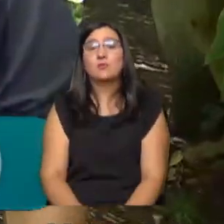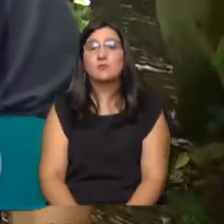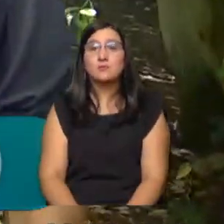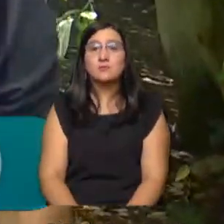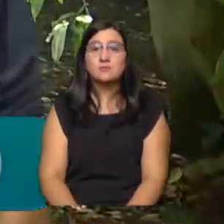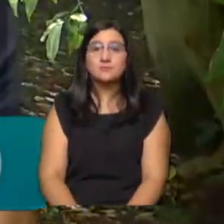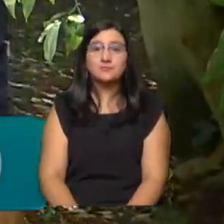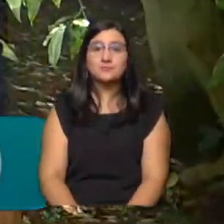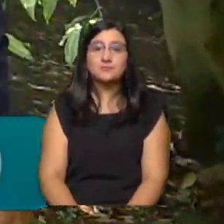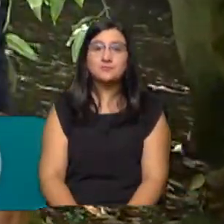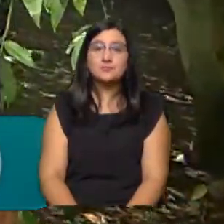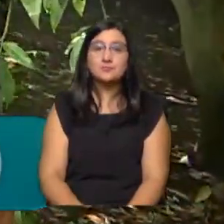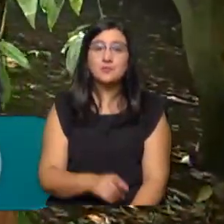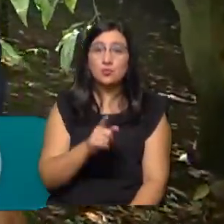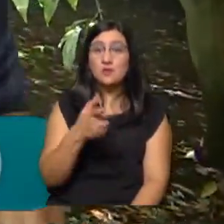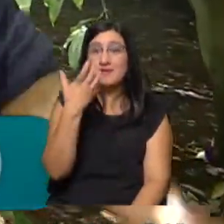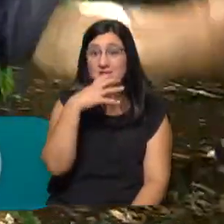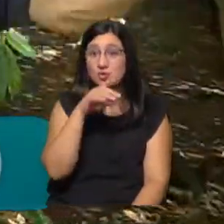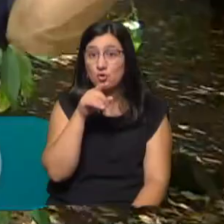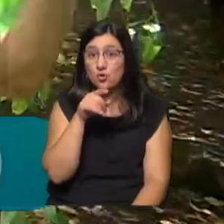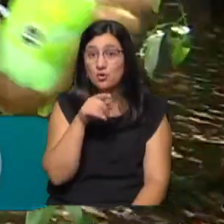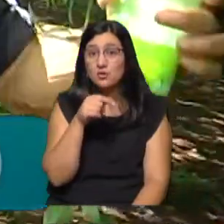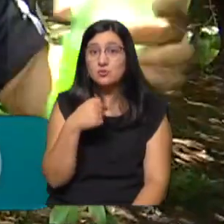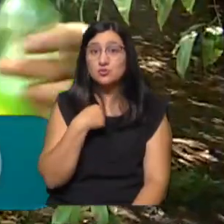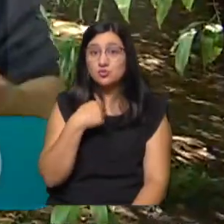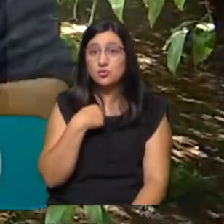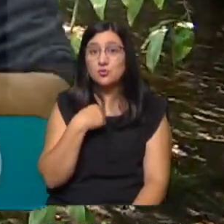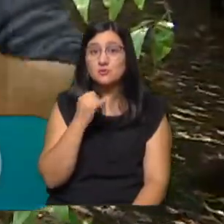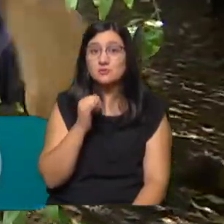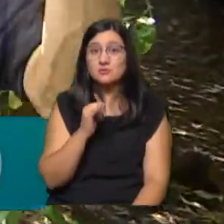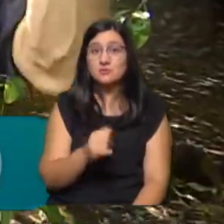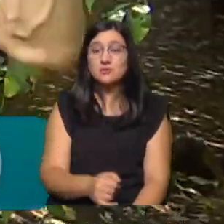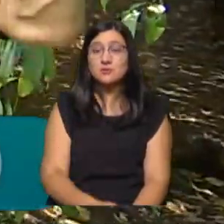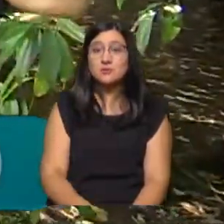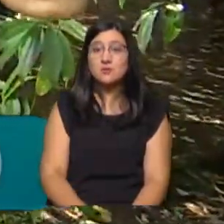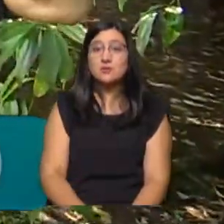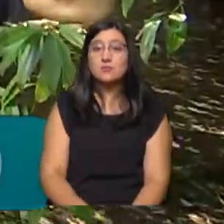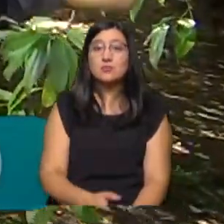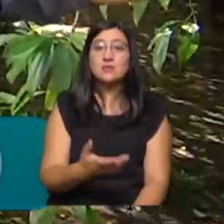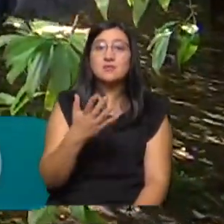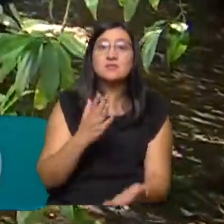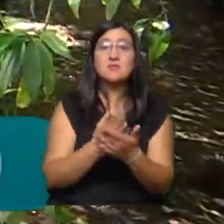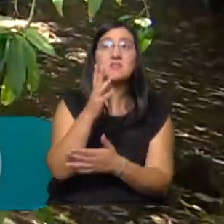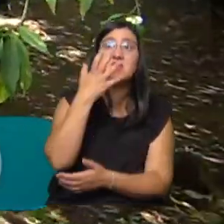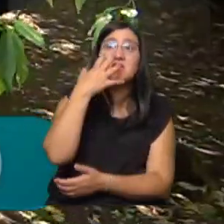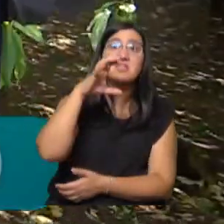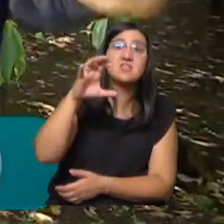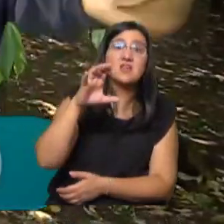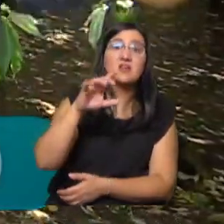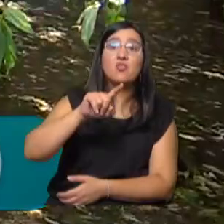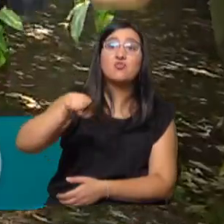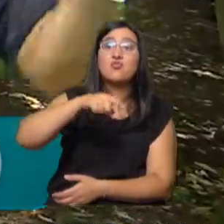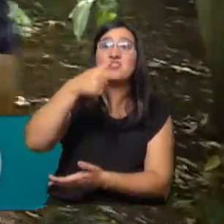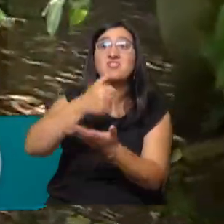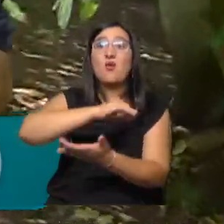todos. Qué bueno. ¿Usted me pegó el grito? ¿Fue usted el que me gritó? Yo, ¿no? Cada vez que te gritan en la tele y te tengo que andar buscando